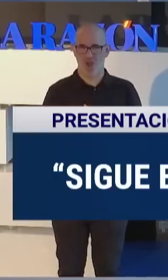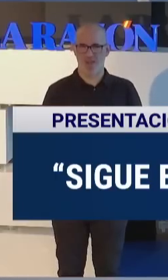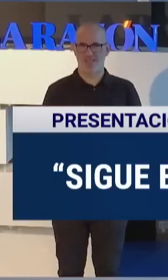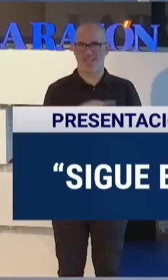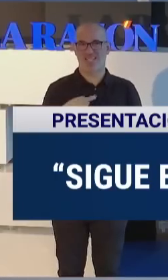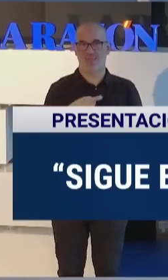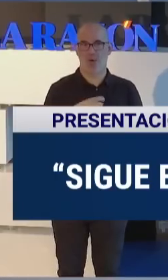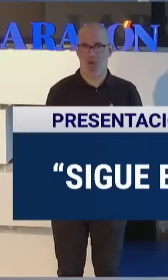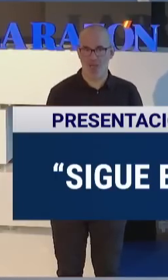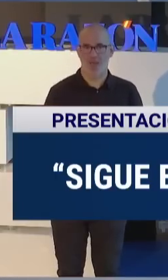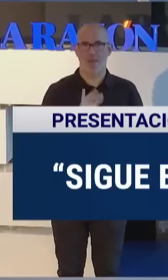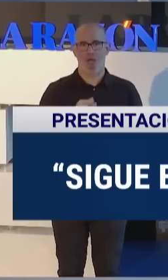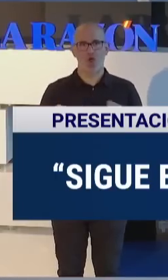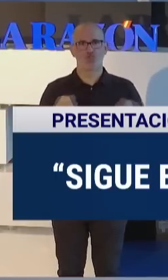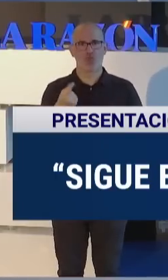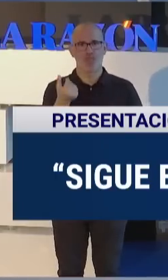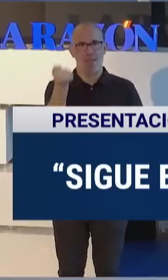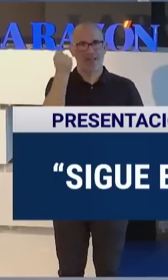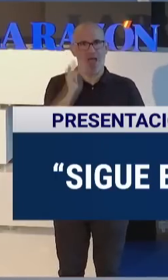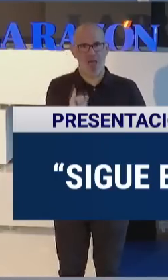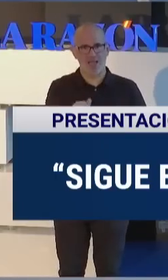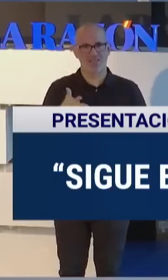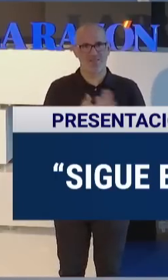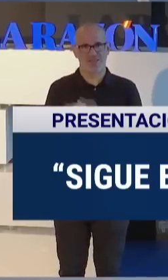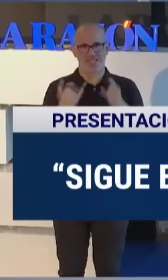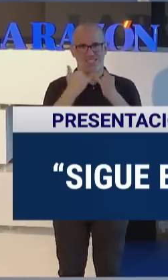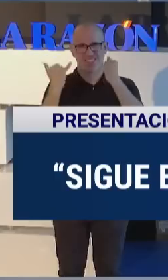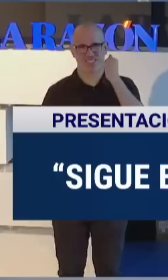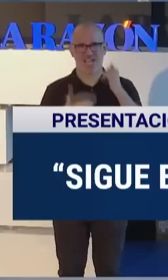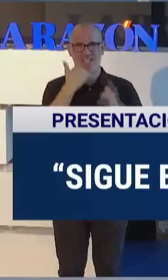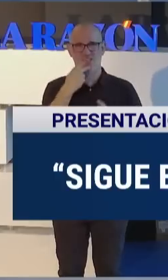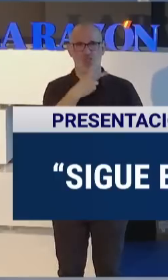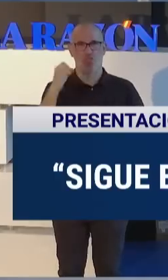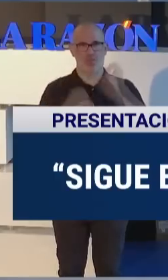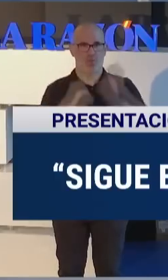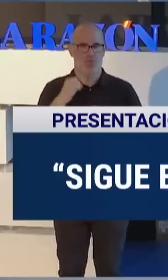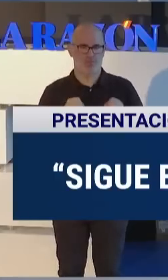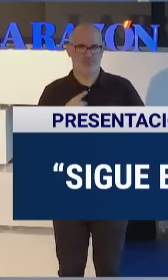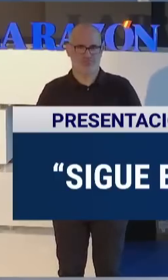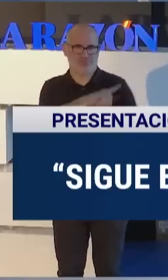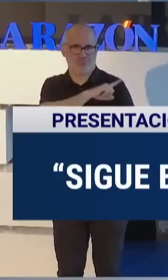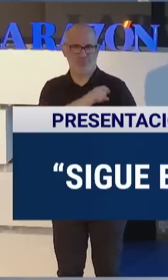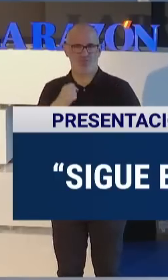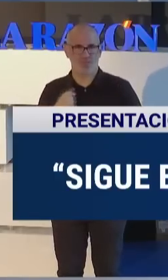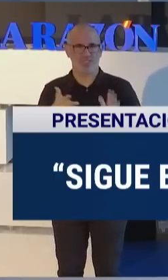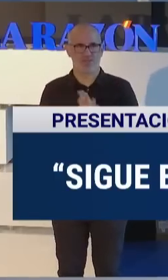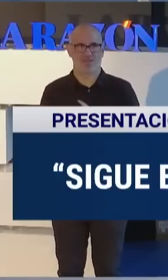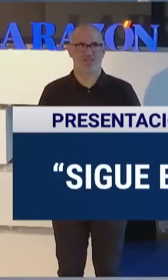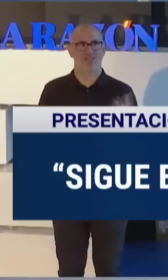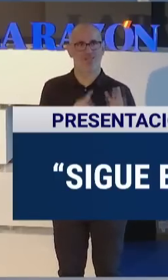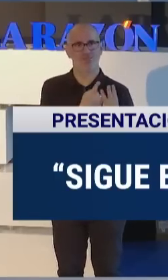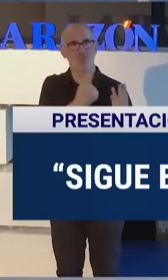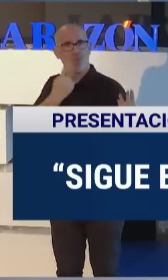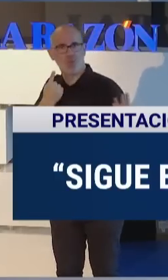Había control de capitales y la brecha era del 200%, o sea, era una relación 3-1, el